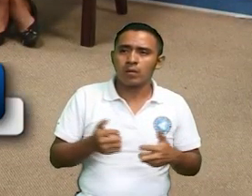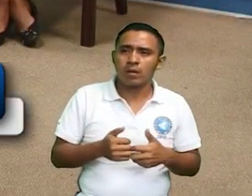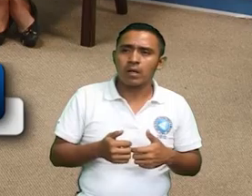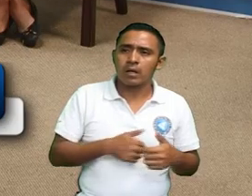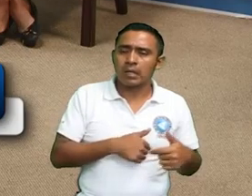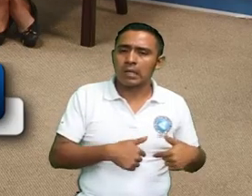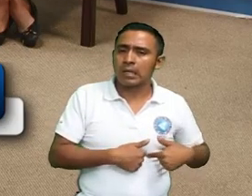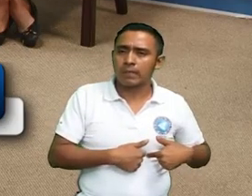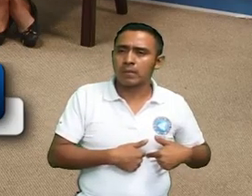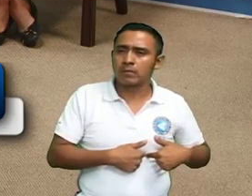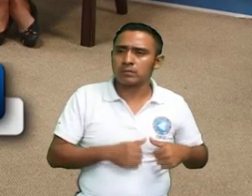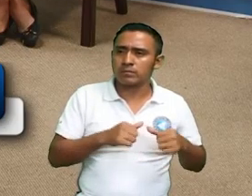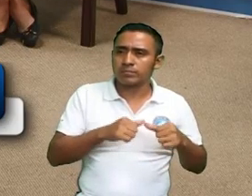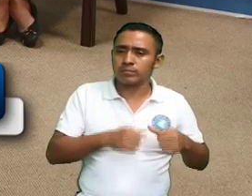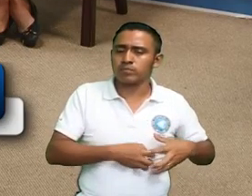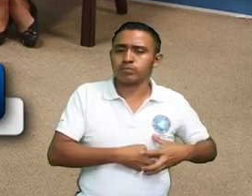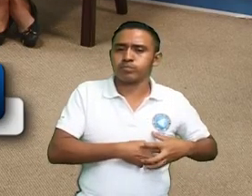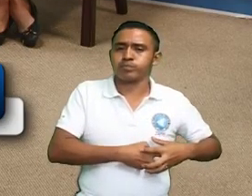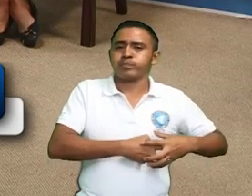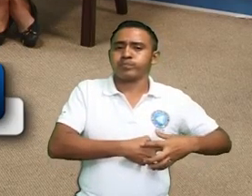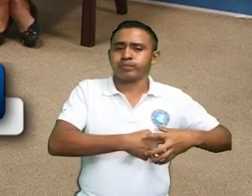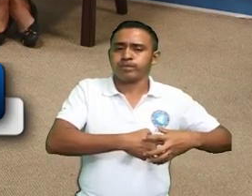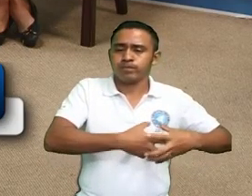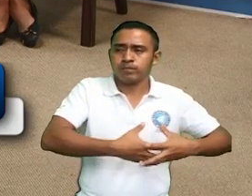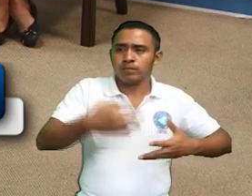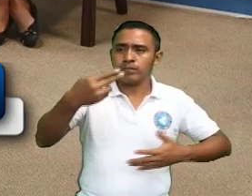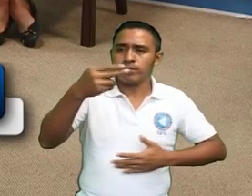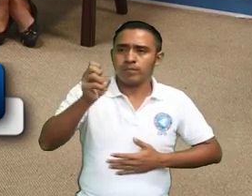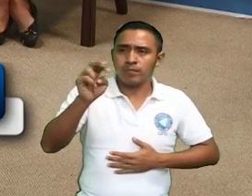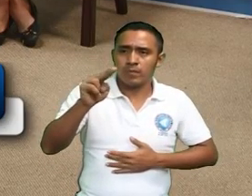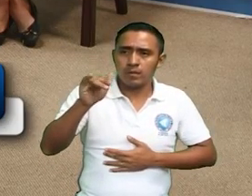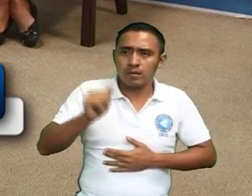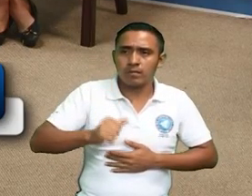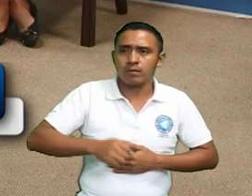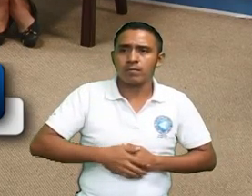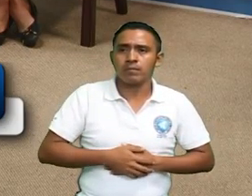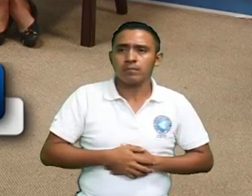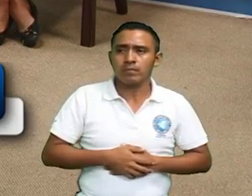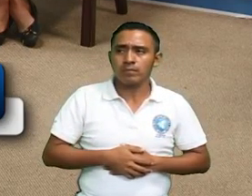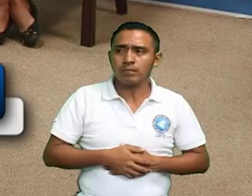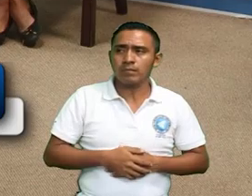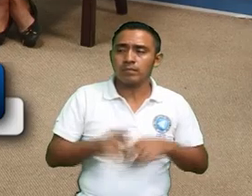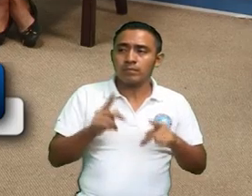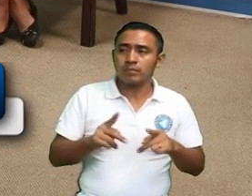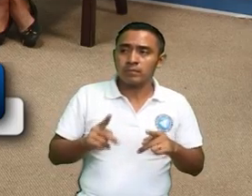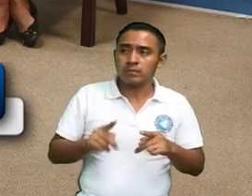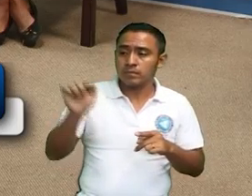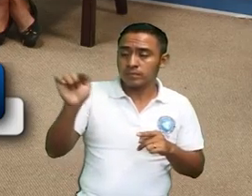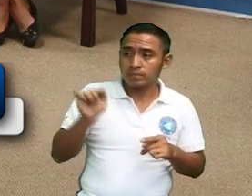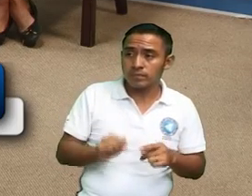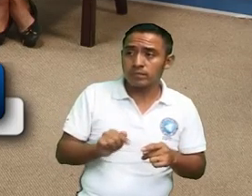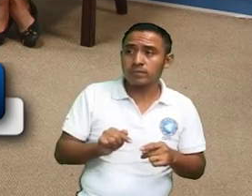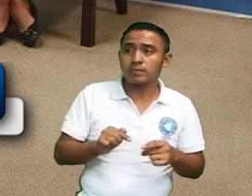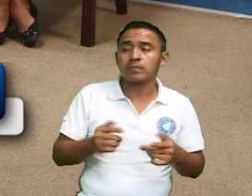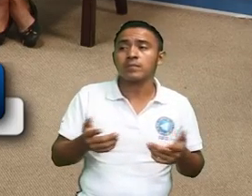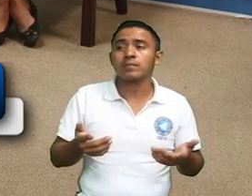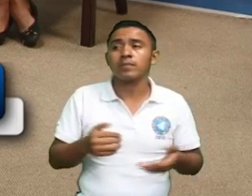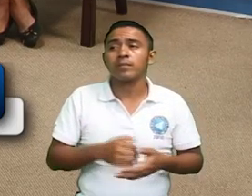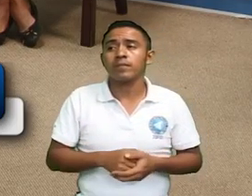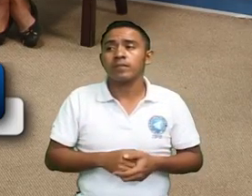eso siguiera creciendo, doctora? Esa hernia. Personas que llegan a tener, por así